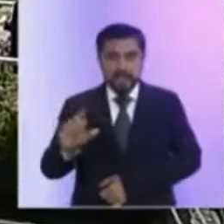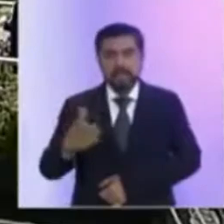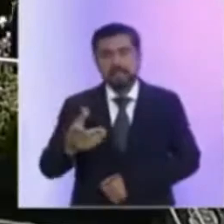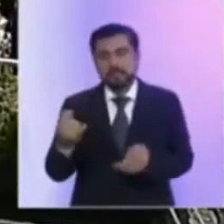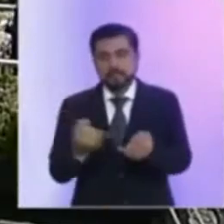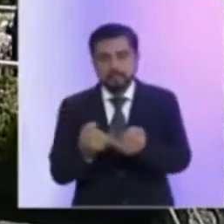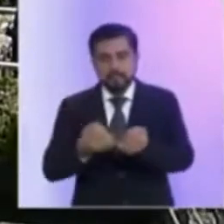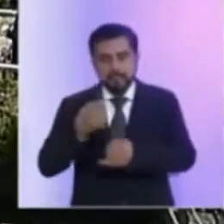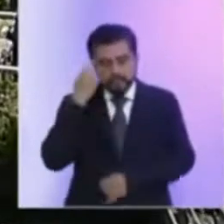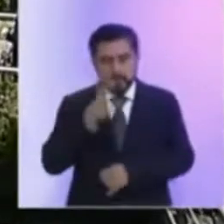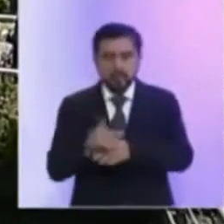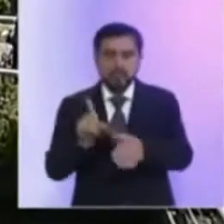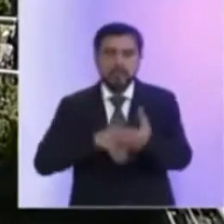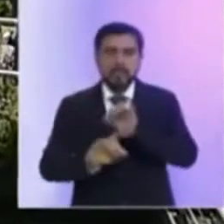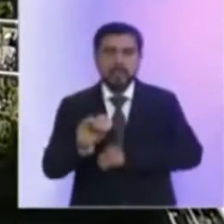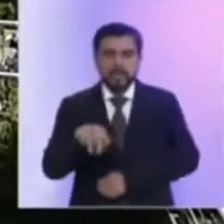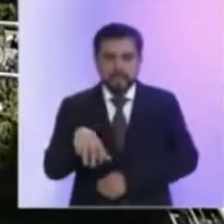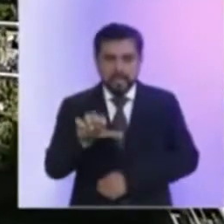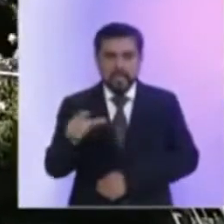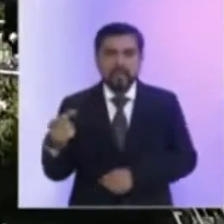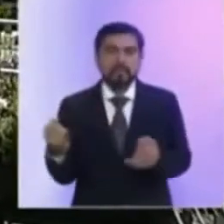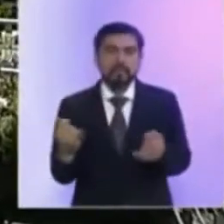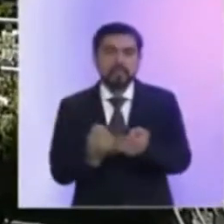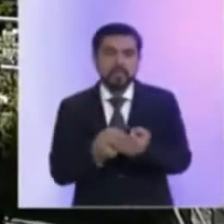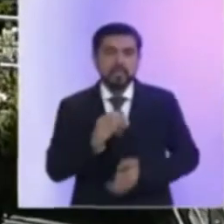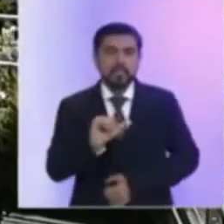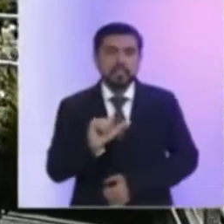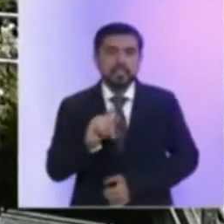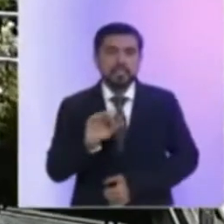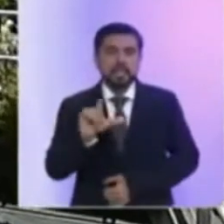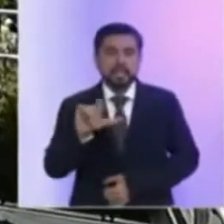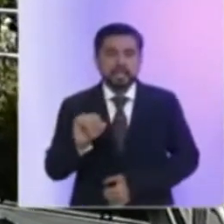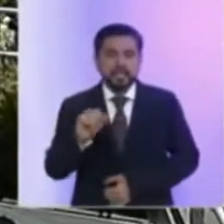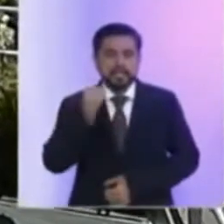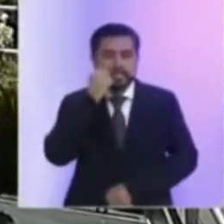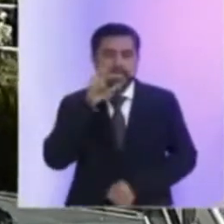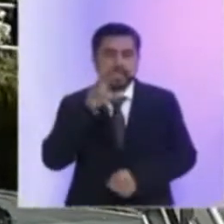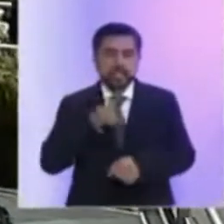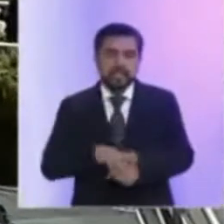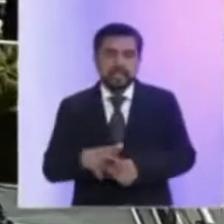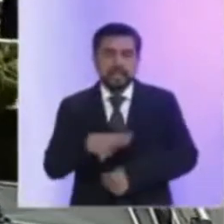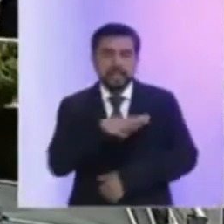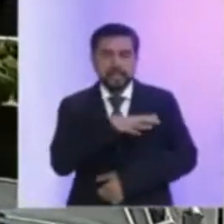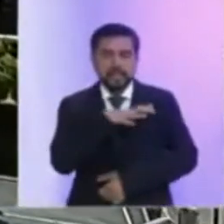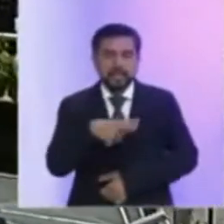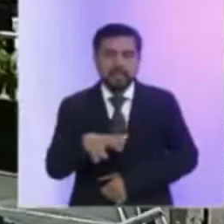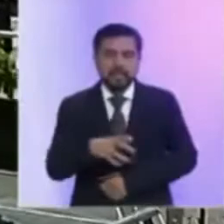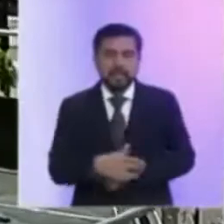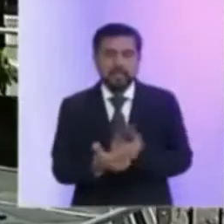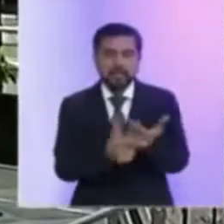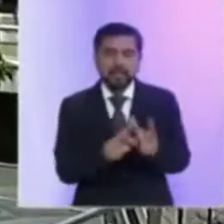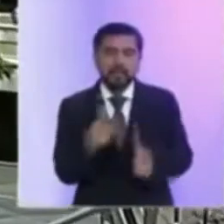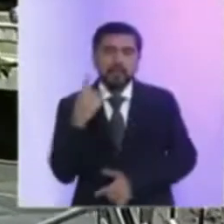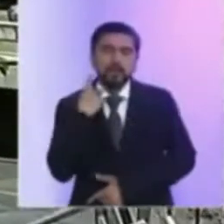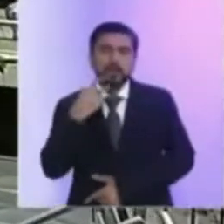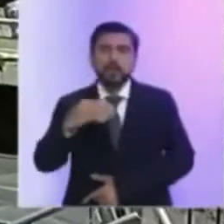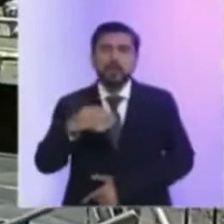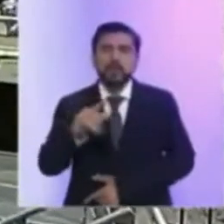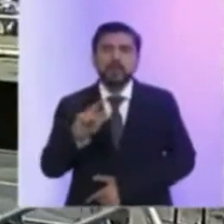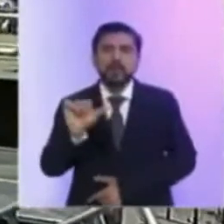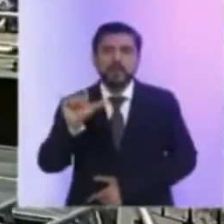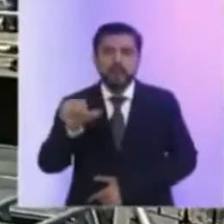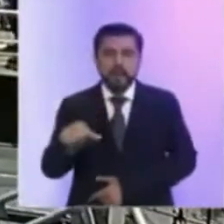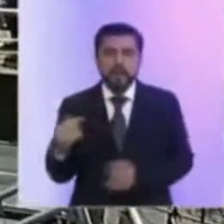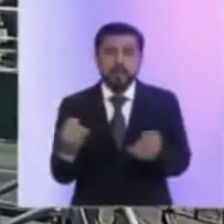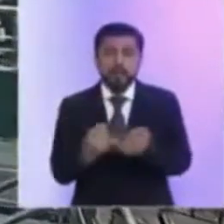Electoral, también veíamos ahí a Citlali Hernández, secretaria, sí, general de Morena. Veíamos a